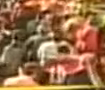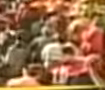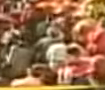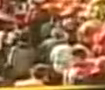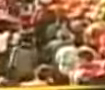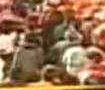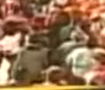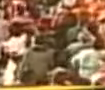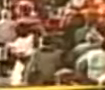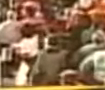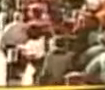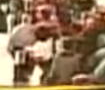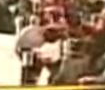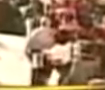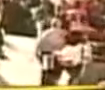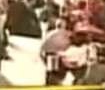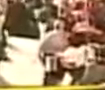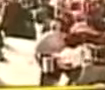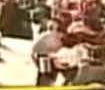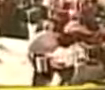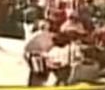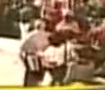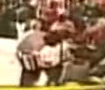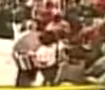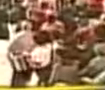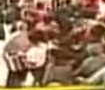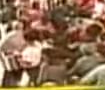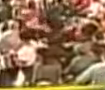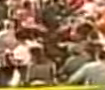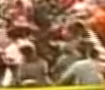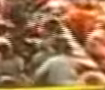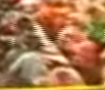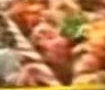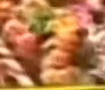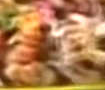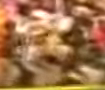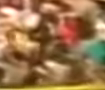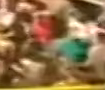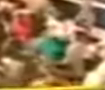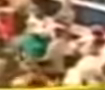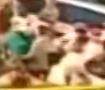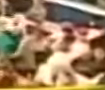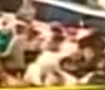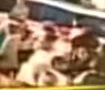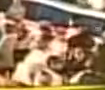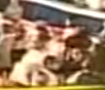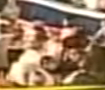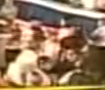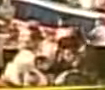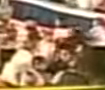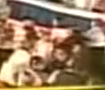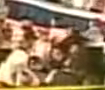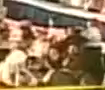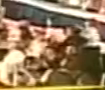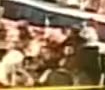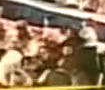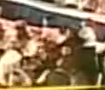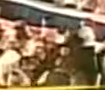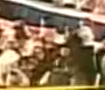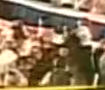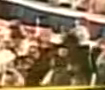y acción de lo que será las 7 transformaciones rumbo al 2024